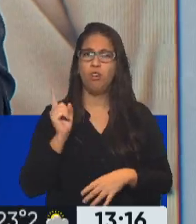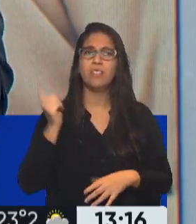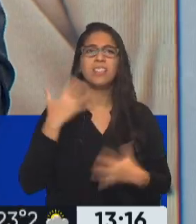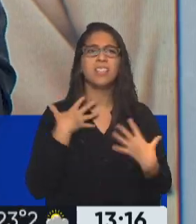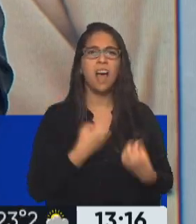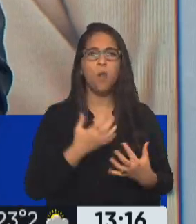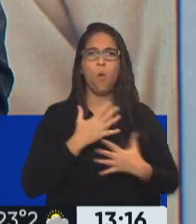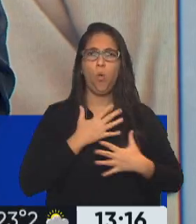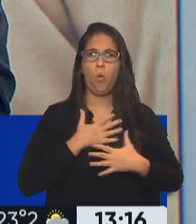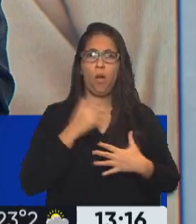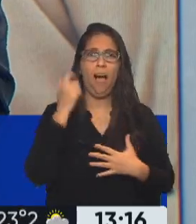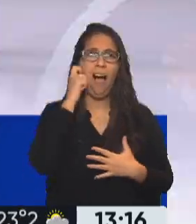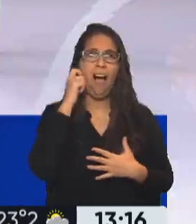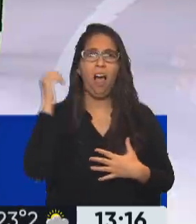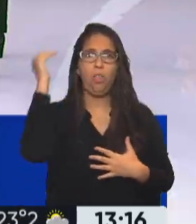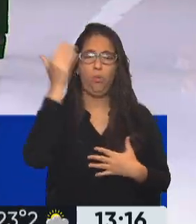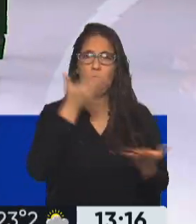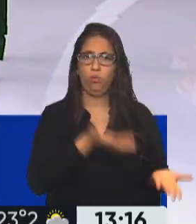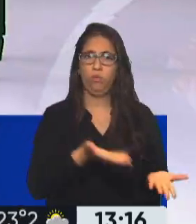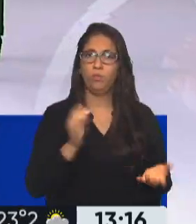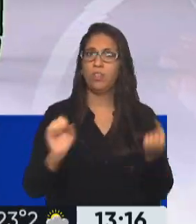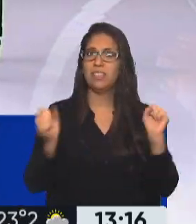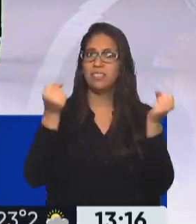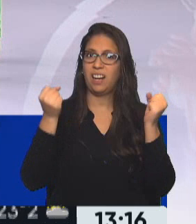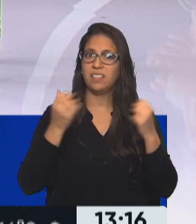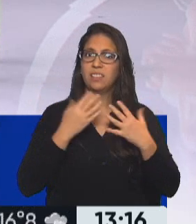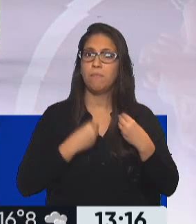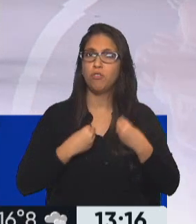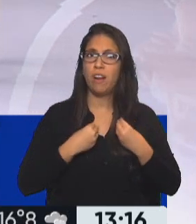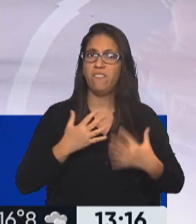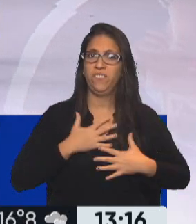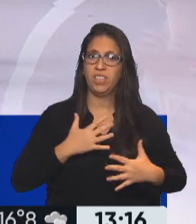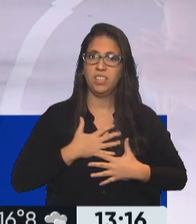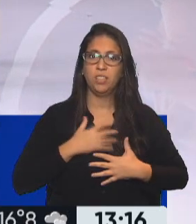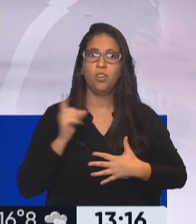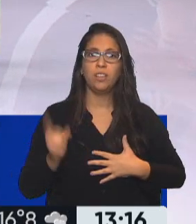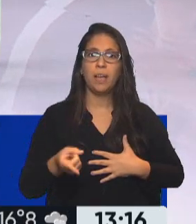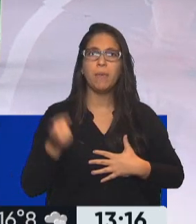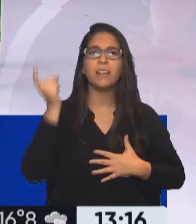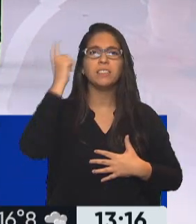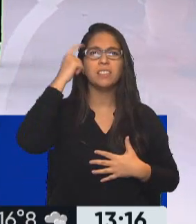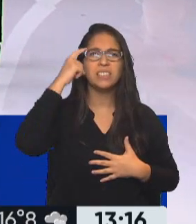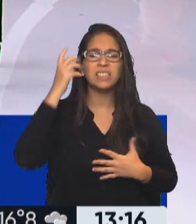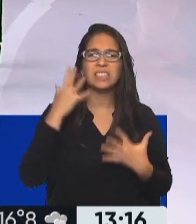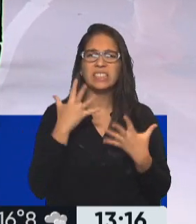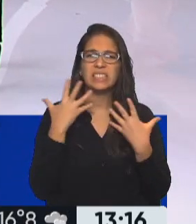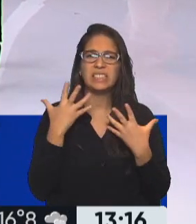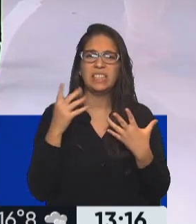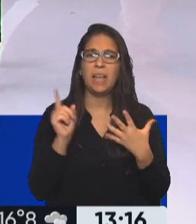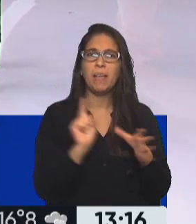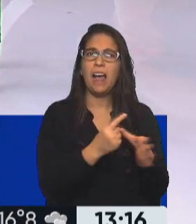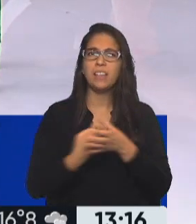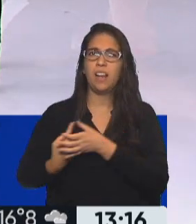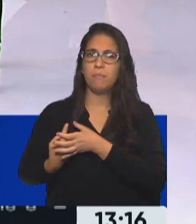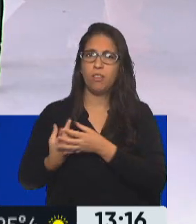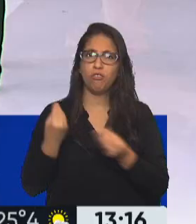salud de nuestros adultos mayores. Por eso hablamos del estrés emocional y físico, también hablamos del malestar psicológico y del aislamiento social. ¿Por qué, Nati?